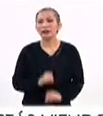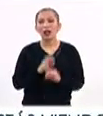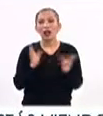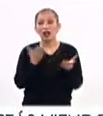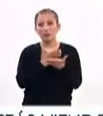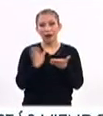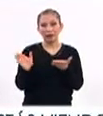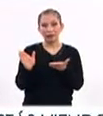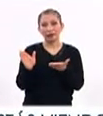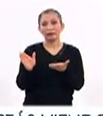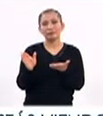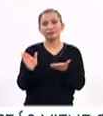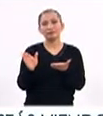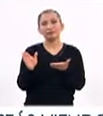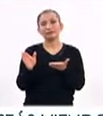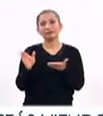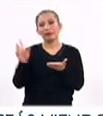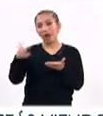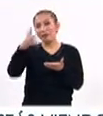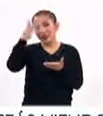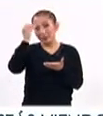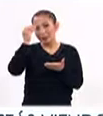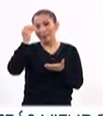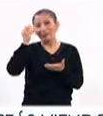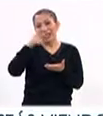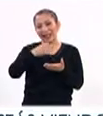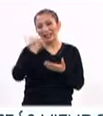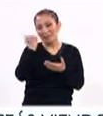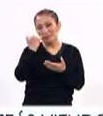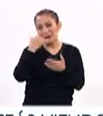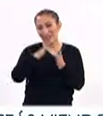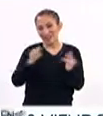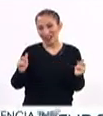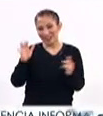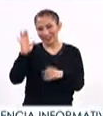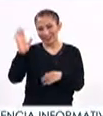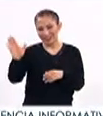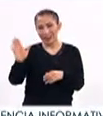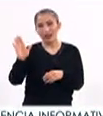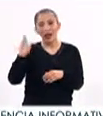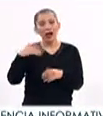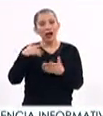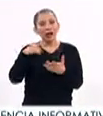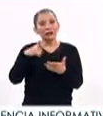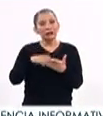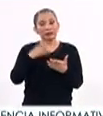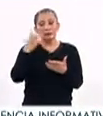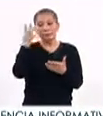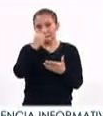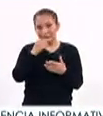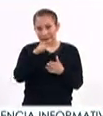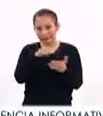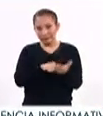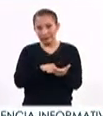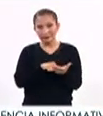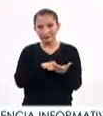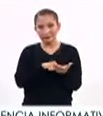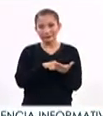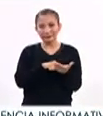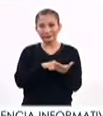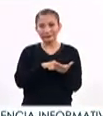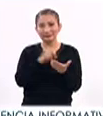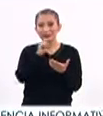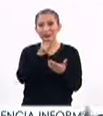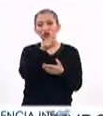que además de aprender el idioma francés en este queridísimo país, pues